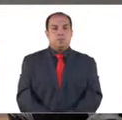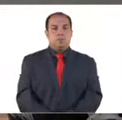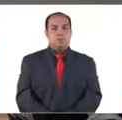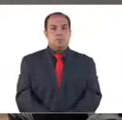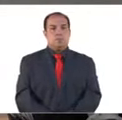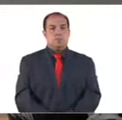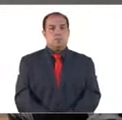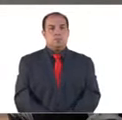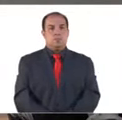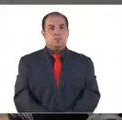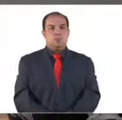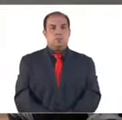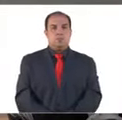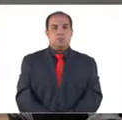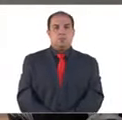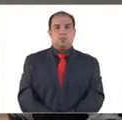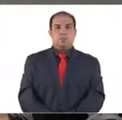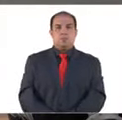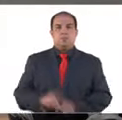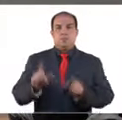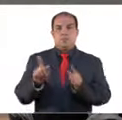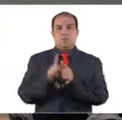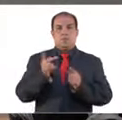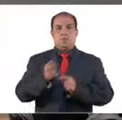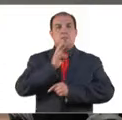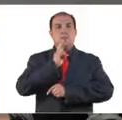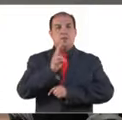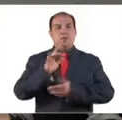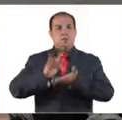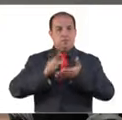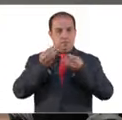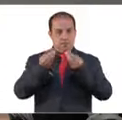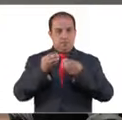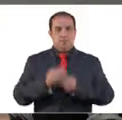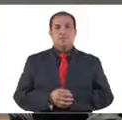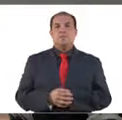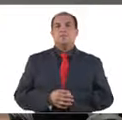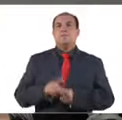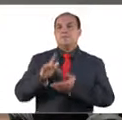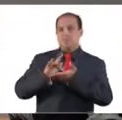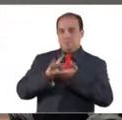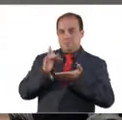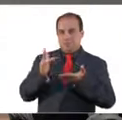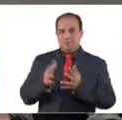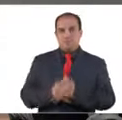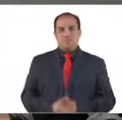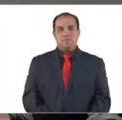Gracias. Concluimos la sesión de preguntas y respuestas. Muchas gracias. Gracias.